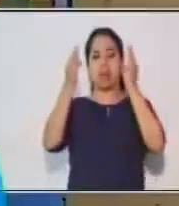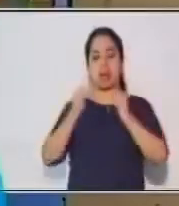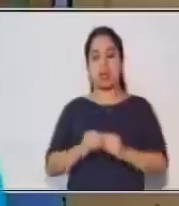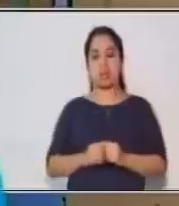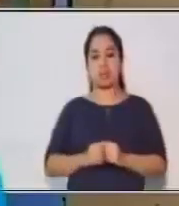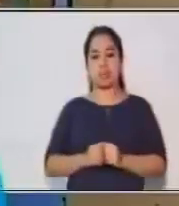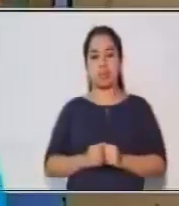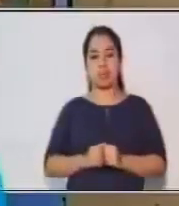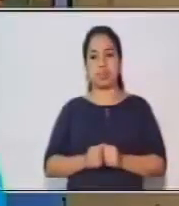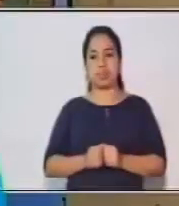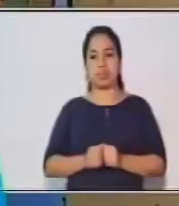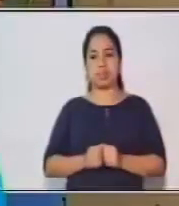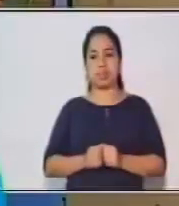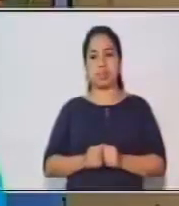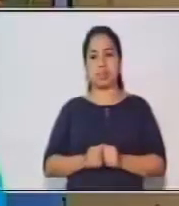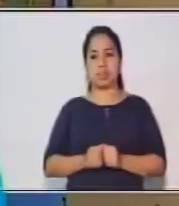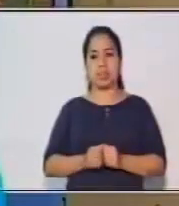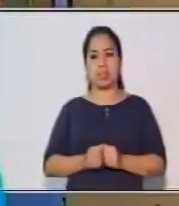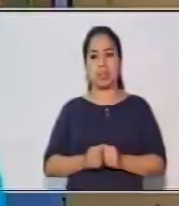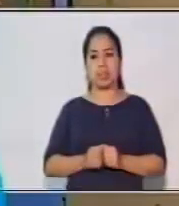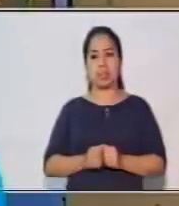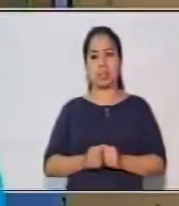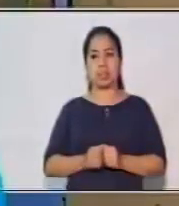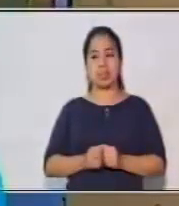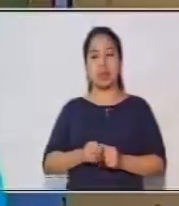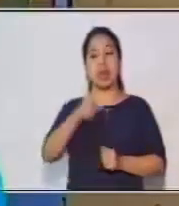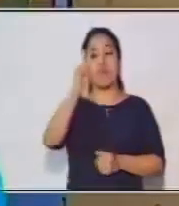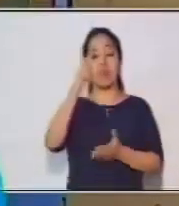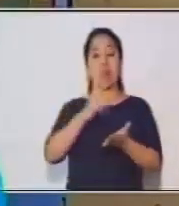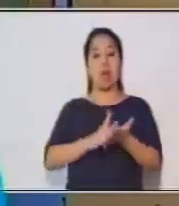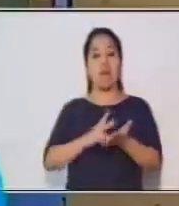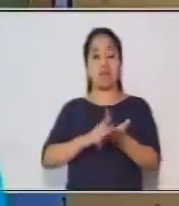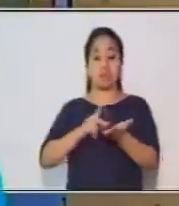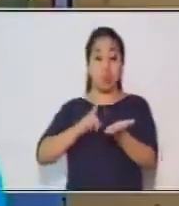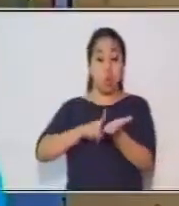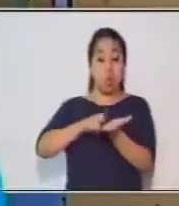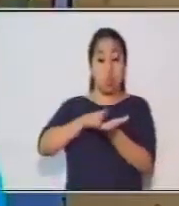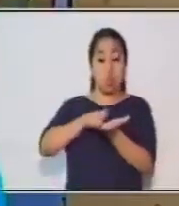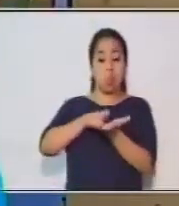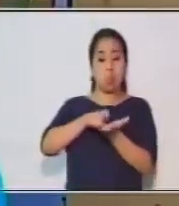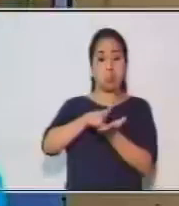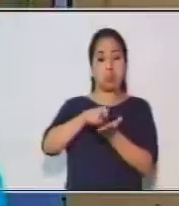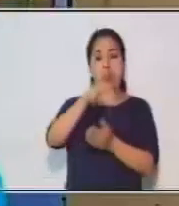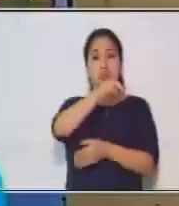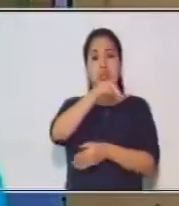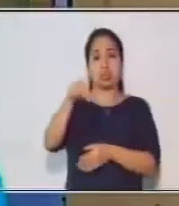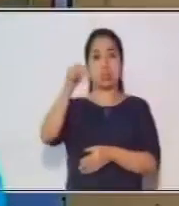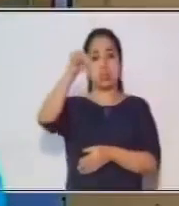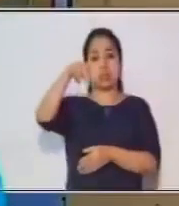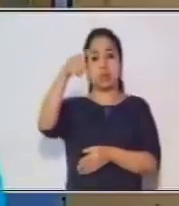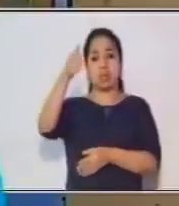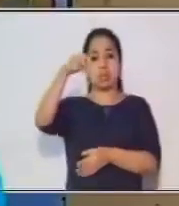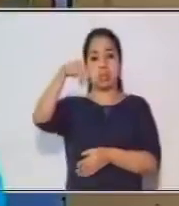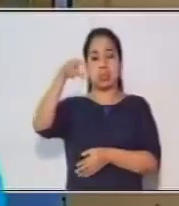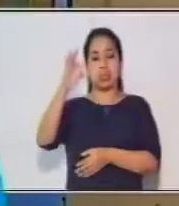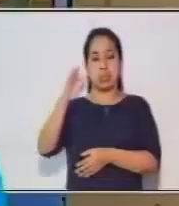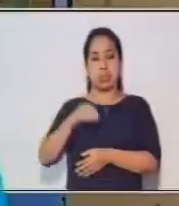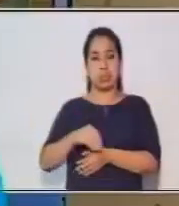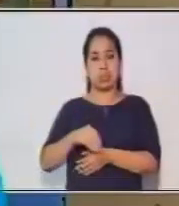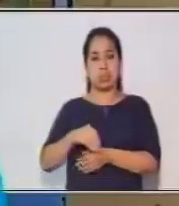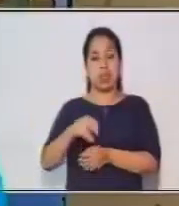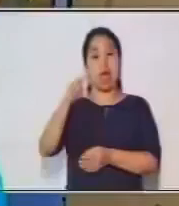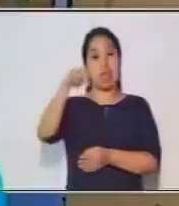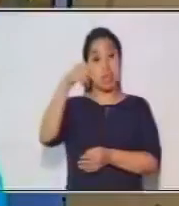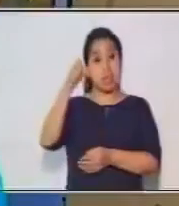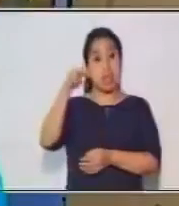había una vez un gusano que se llamaba Nano.